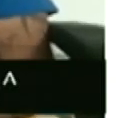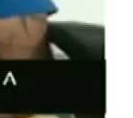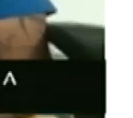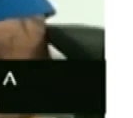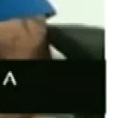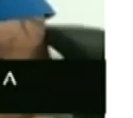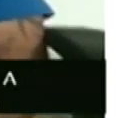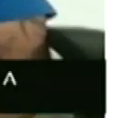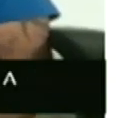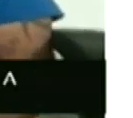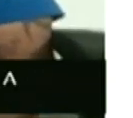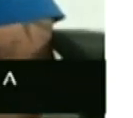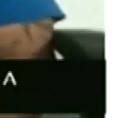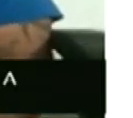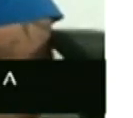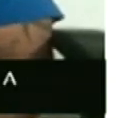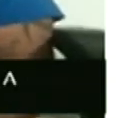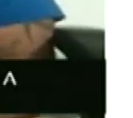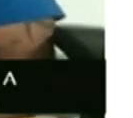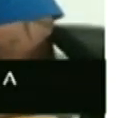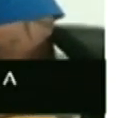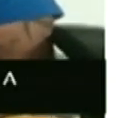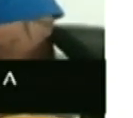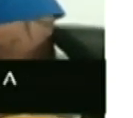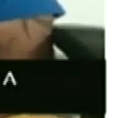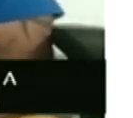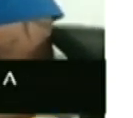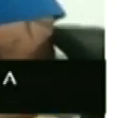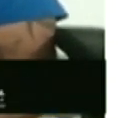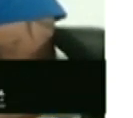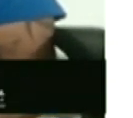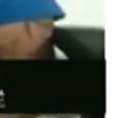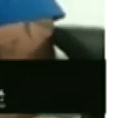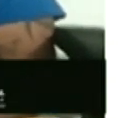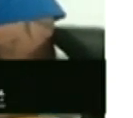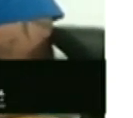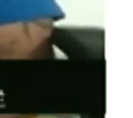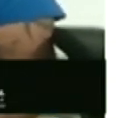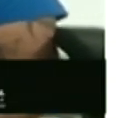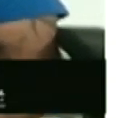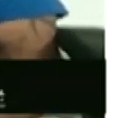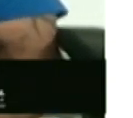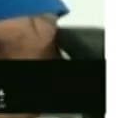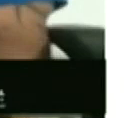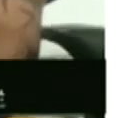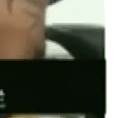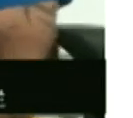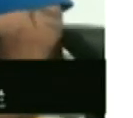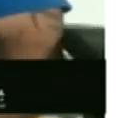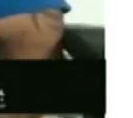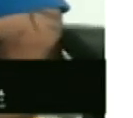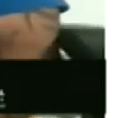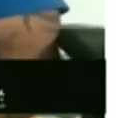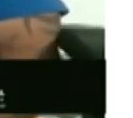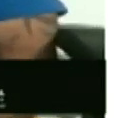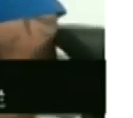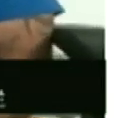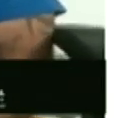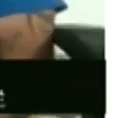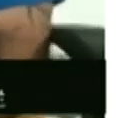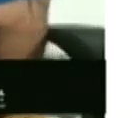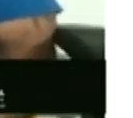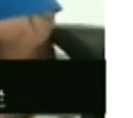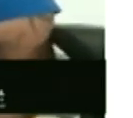Caracas, lo cual me dijo que contactara a narcotraficantes bajo amenaza de la DEA para colaborar en